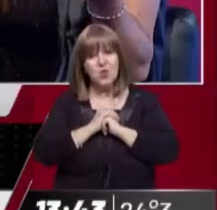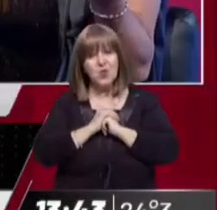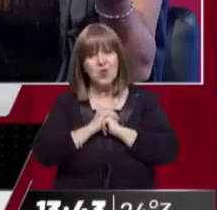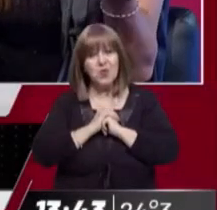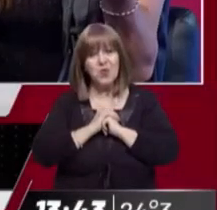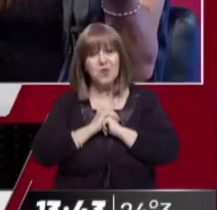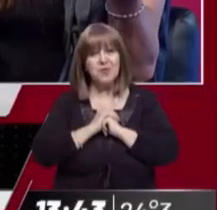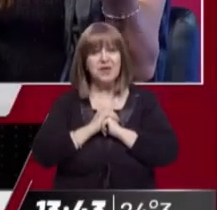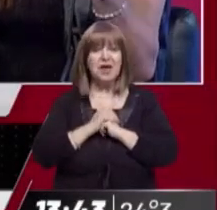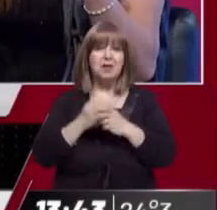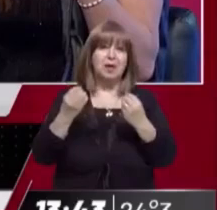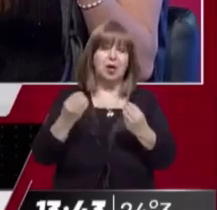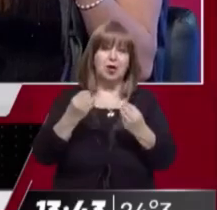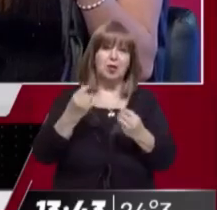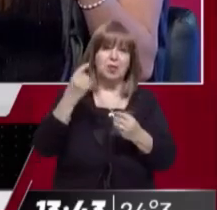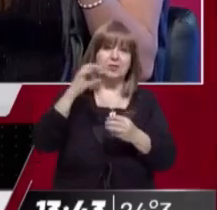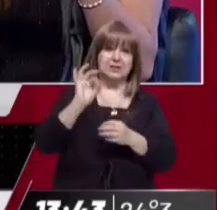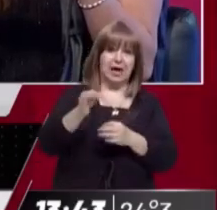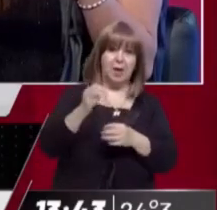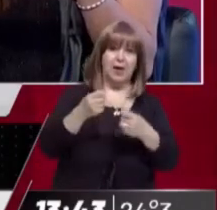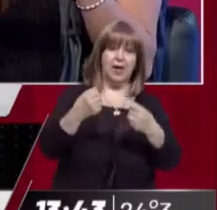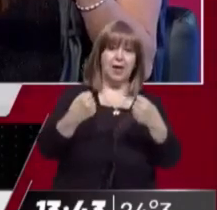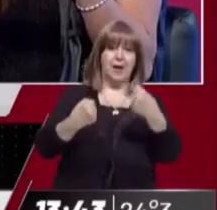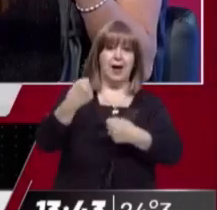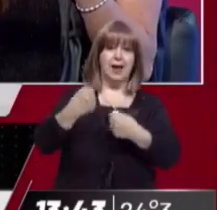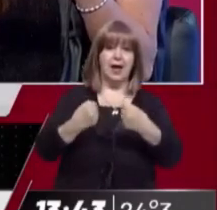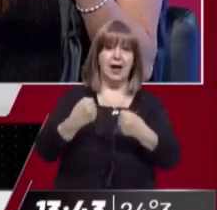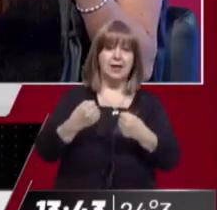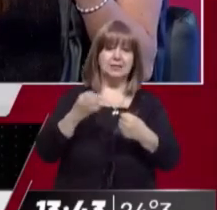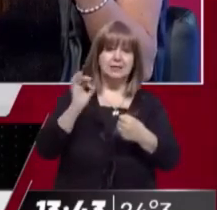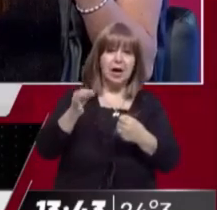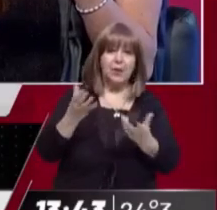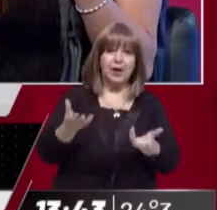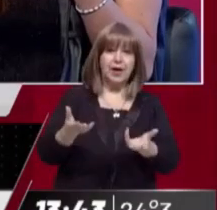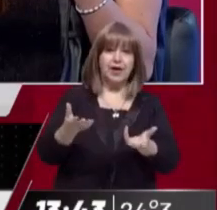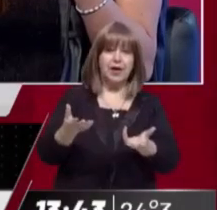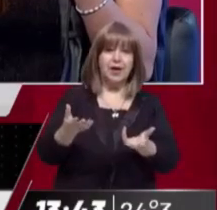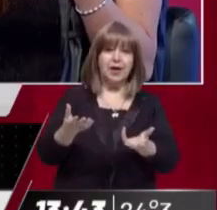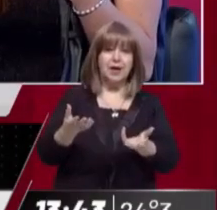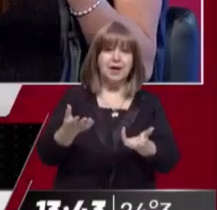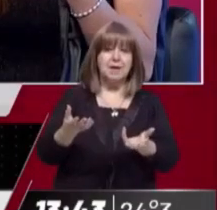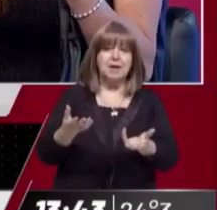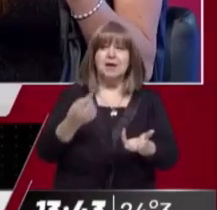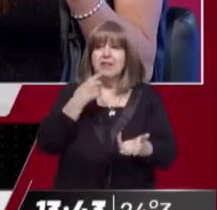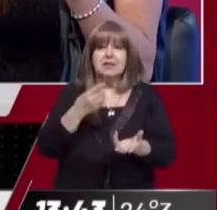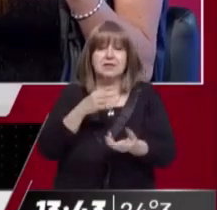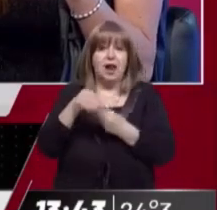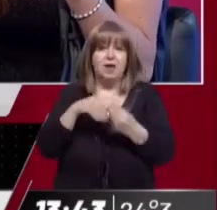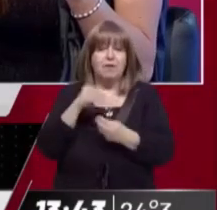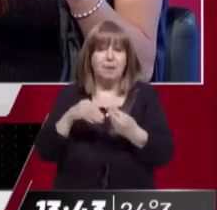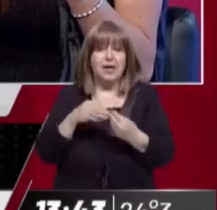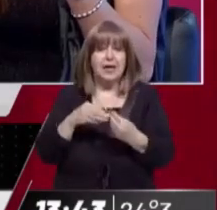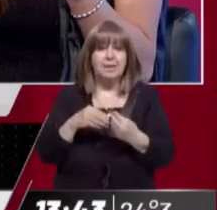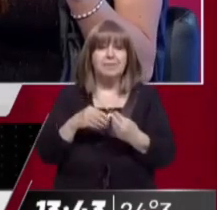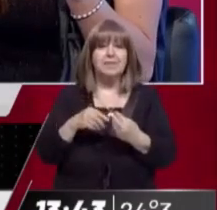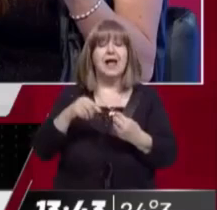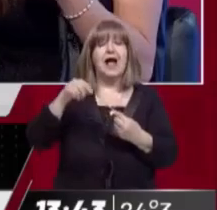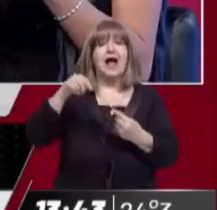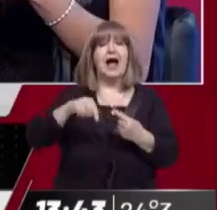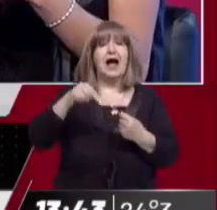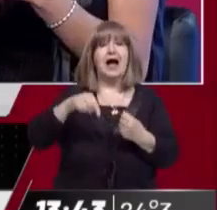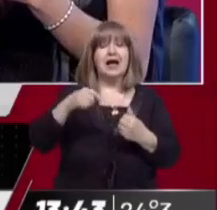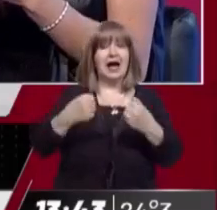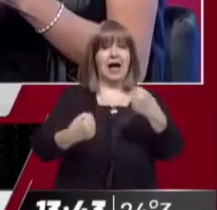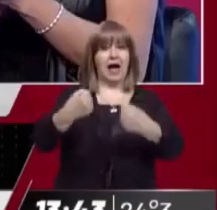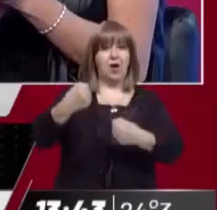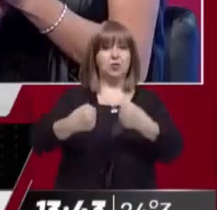le estaban enseñando a manejar algo por eh mira en realidad acá el 97 de